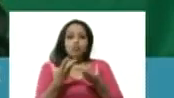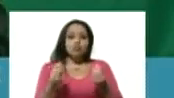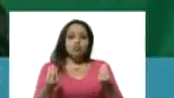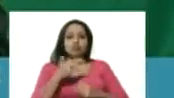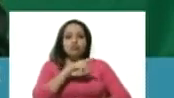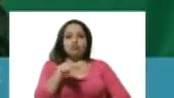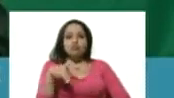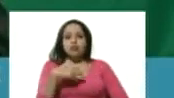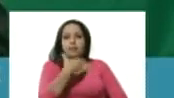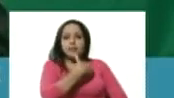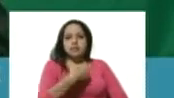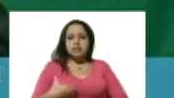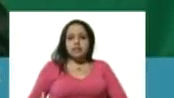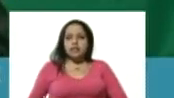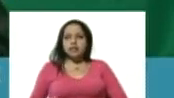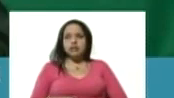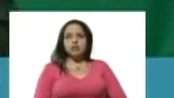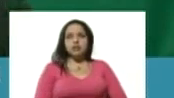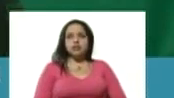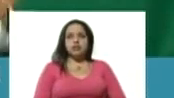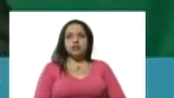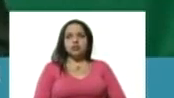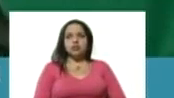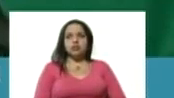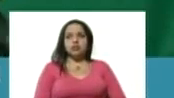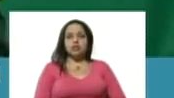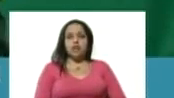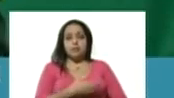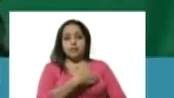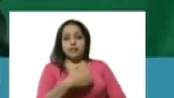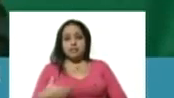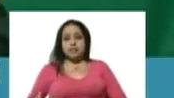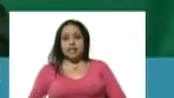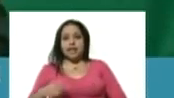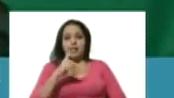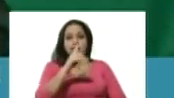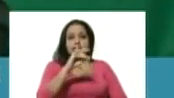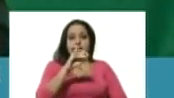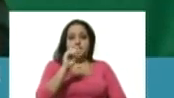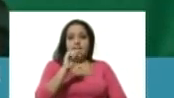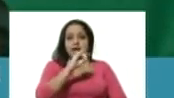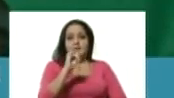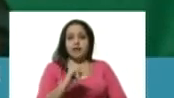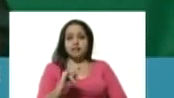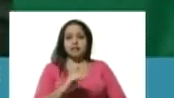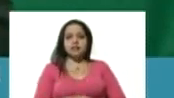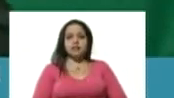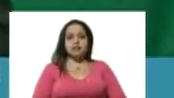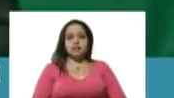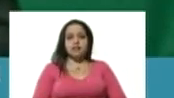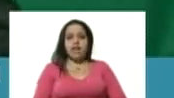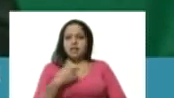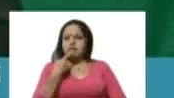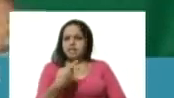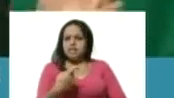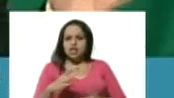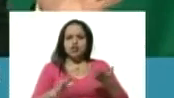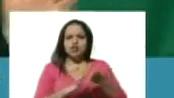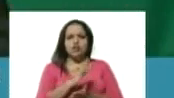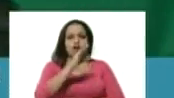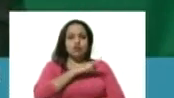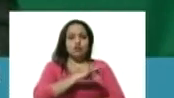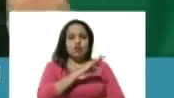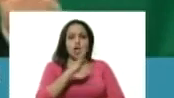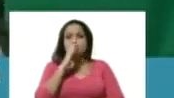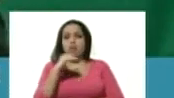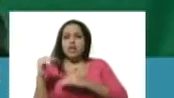nuestros presidentes. El presidente Díaz-Canel insiste mucho en que el ALBA en lo social es incomparable